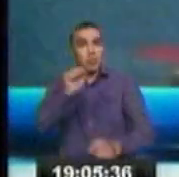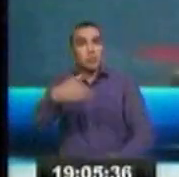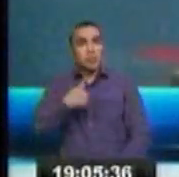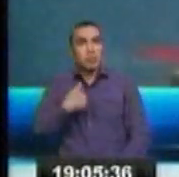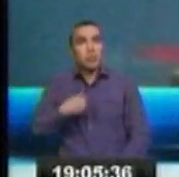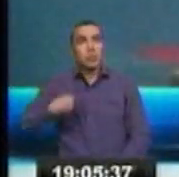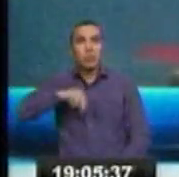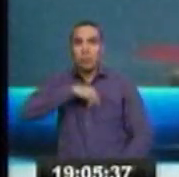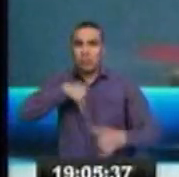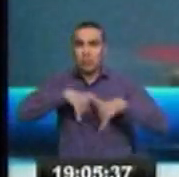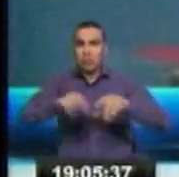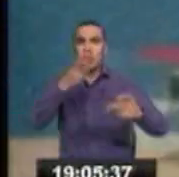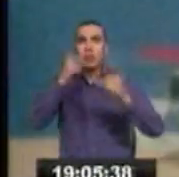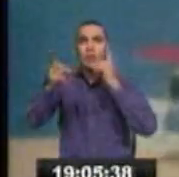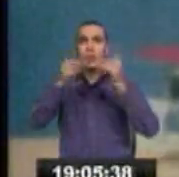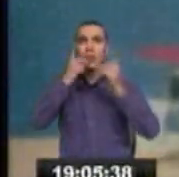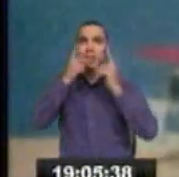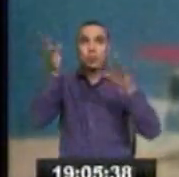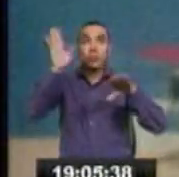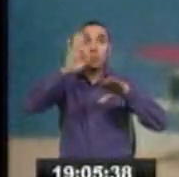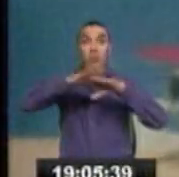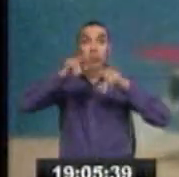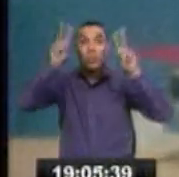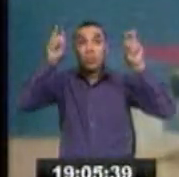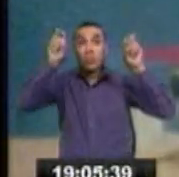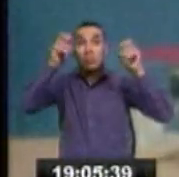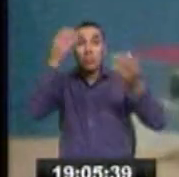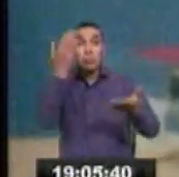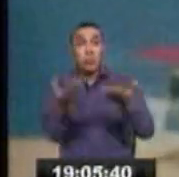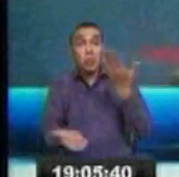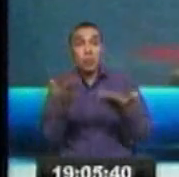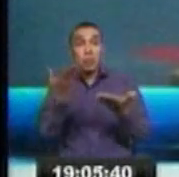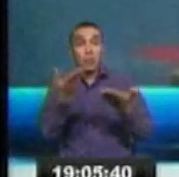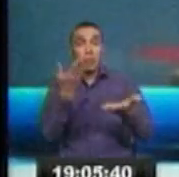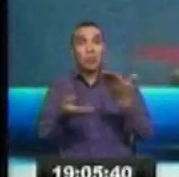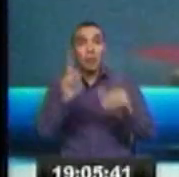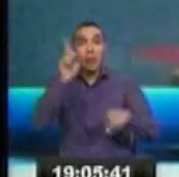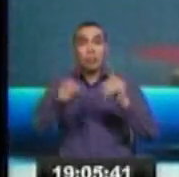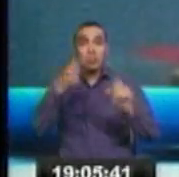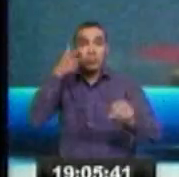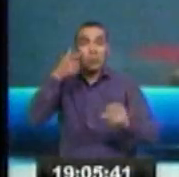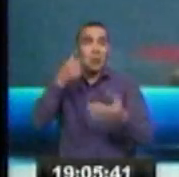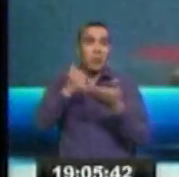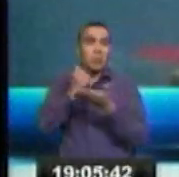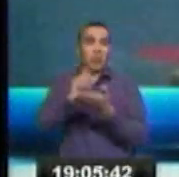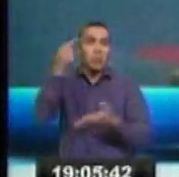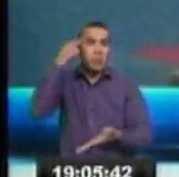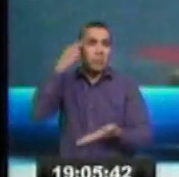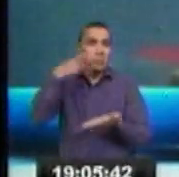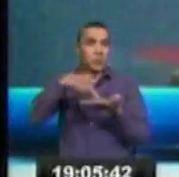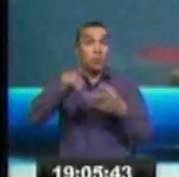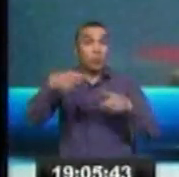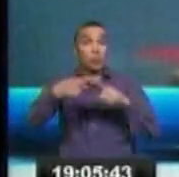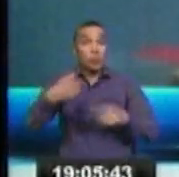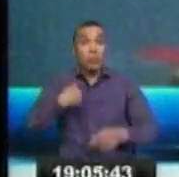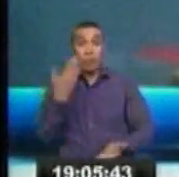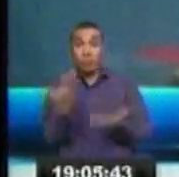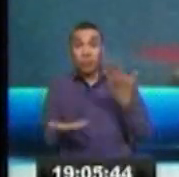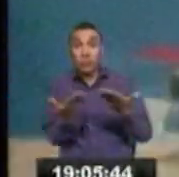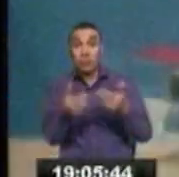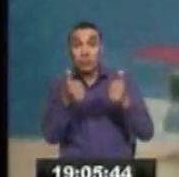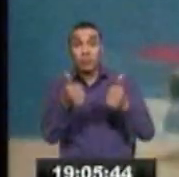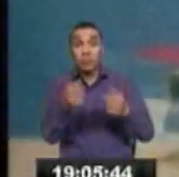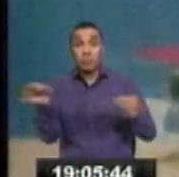Vamos a seguir dialogando acerca de la posibilidad de quitar algunos subsidios, principalmente cuando tengamos la posibilidad